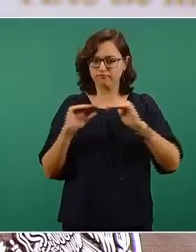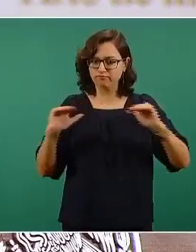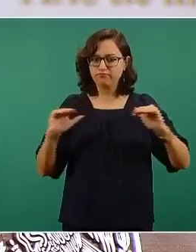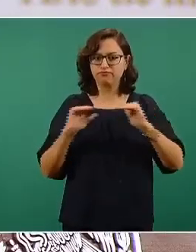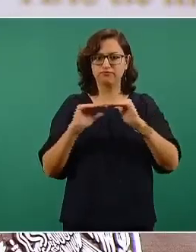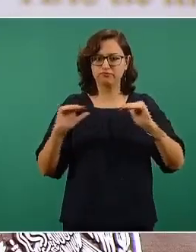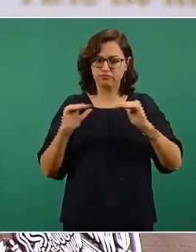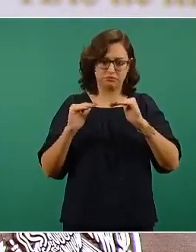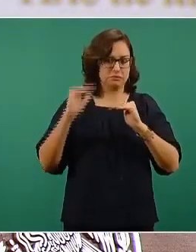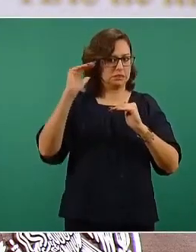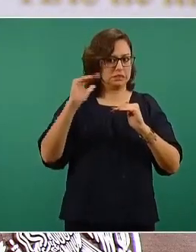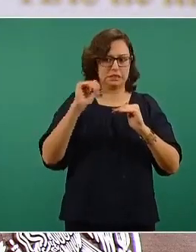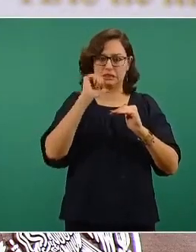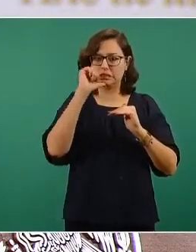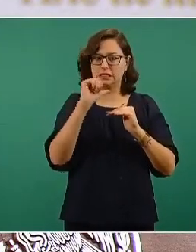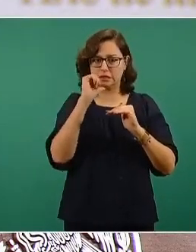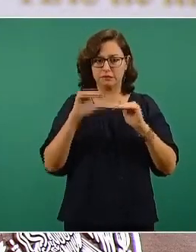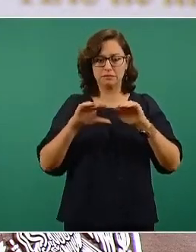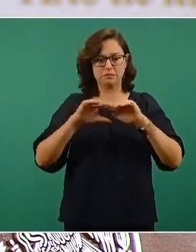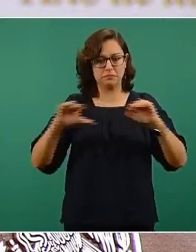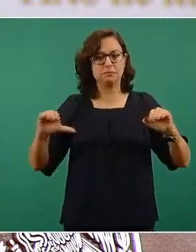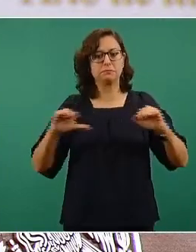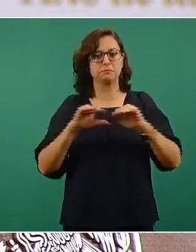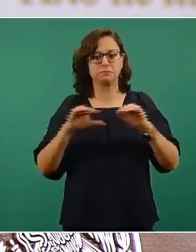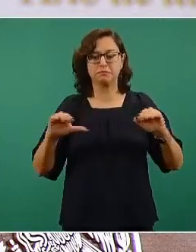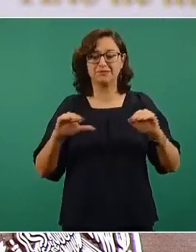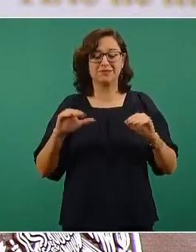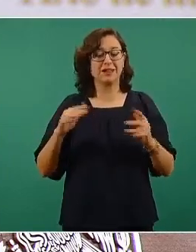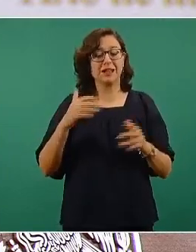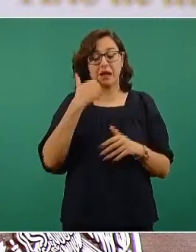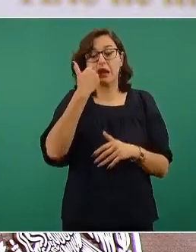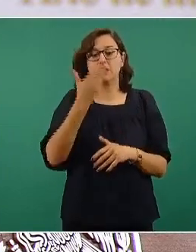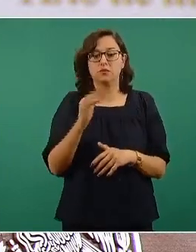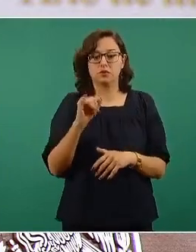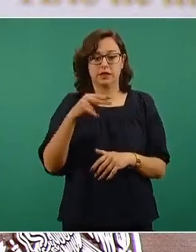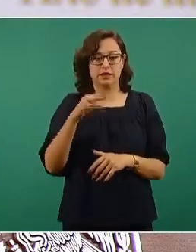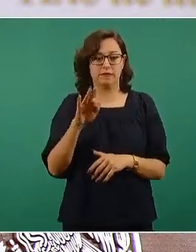estable la inflación, que no haya inflación